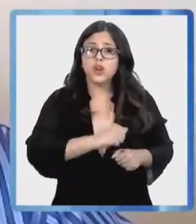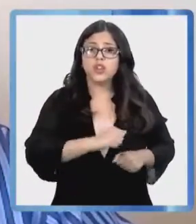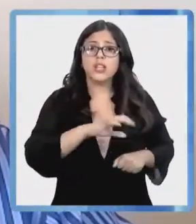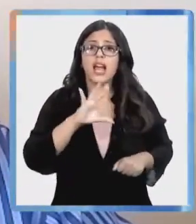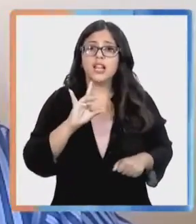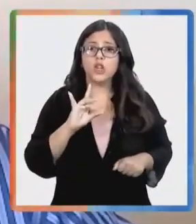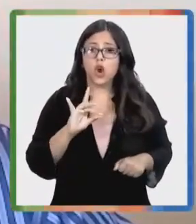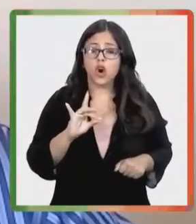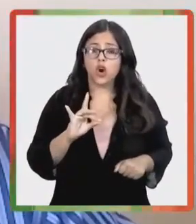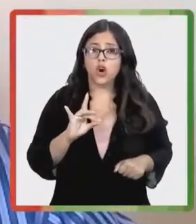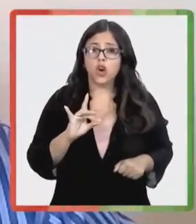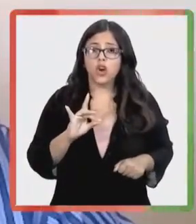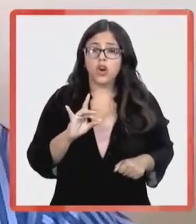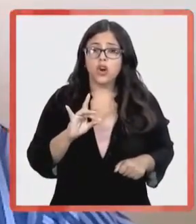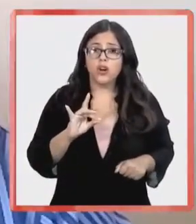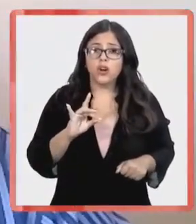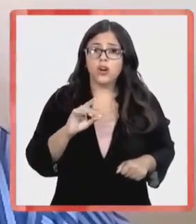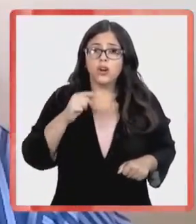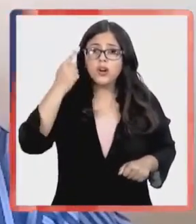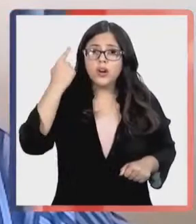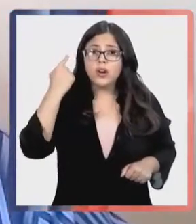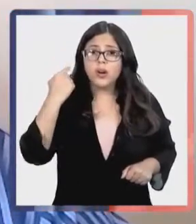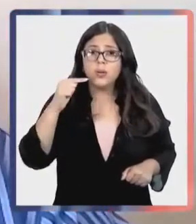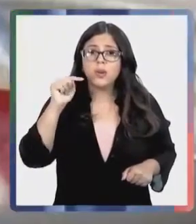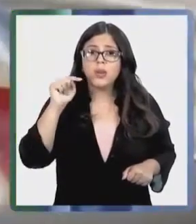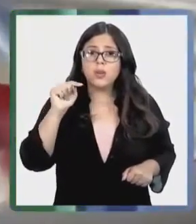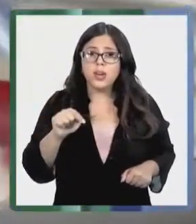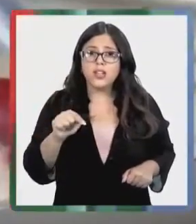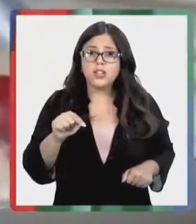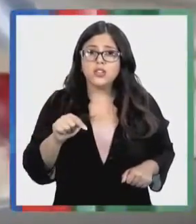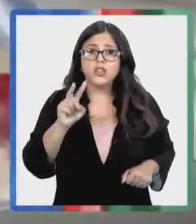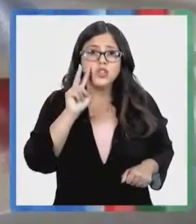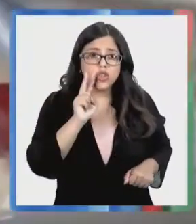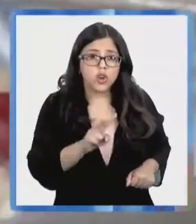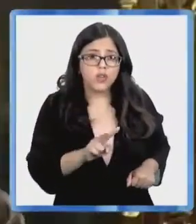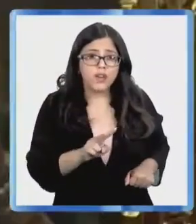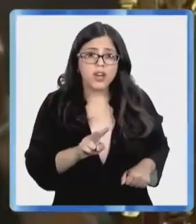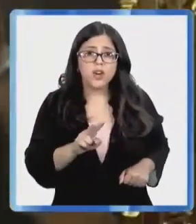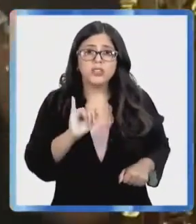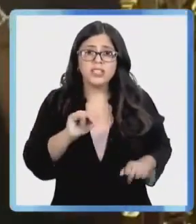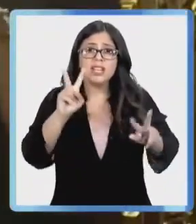dolor. No lo veo para el uso recreacional, pero sí lo veo desde el punto